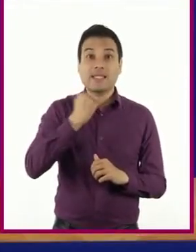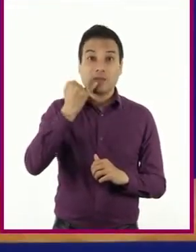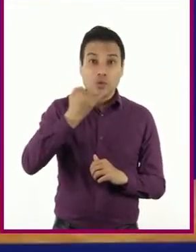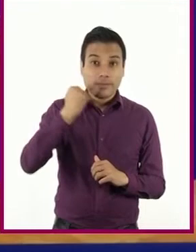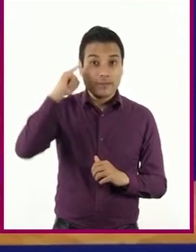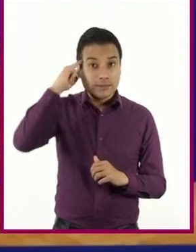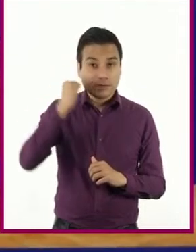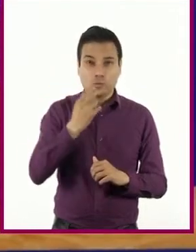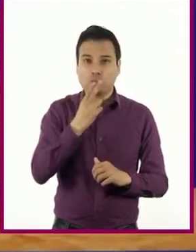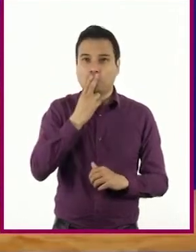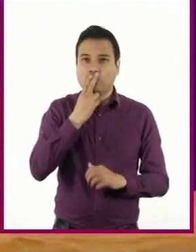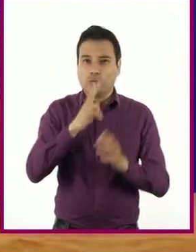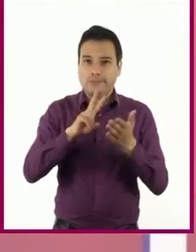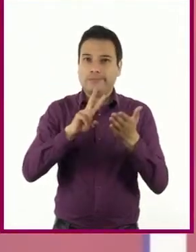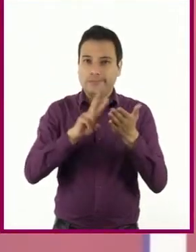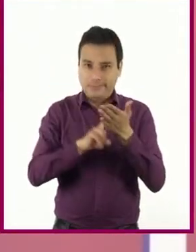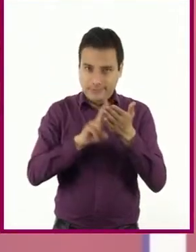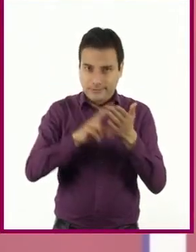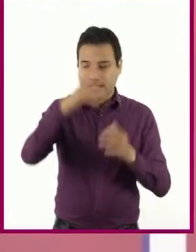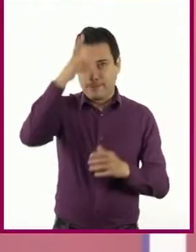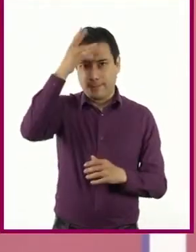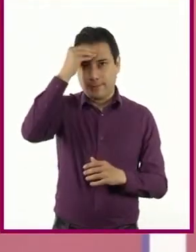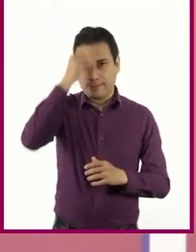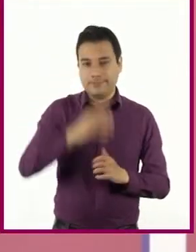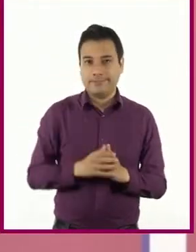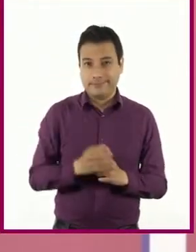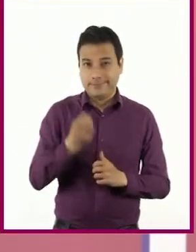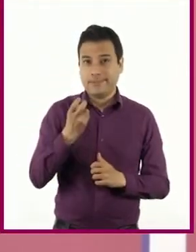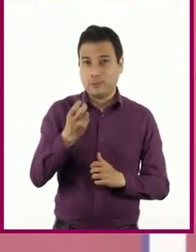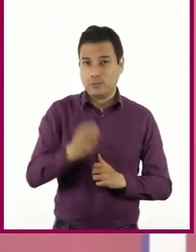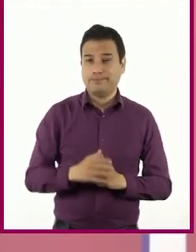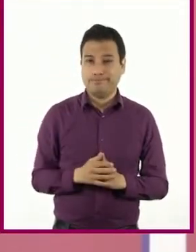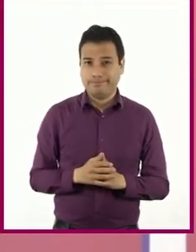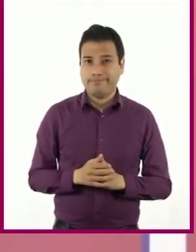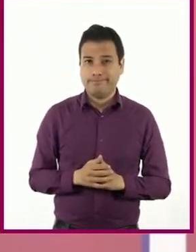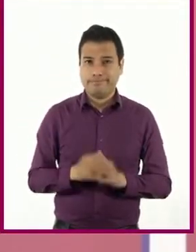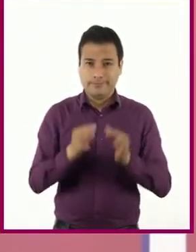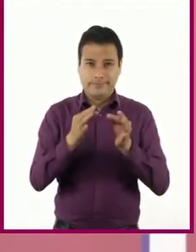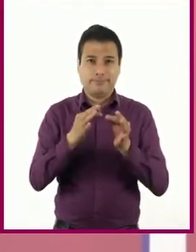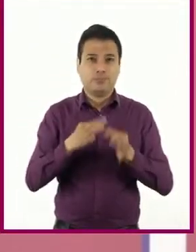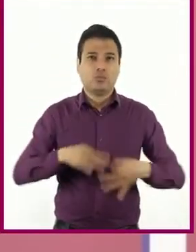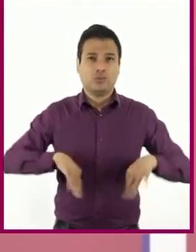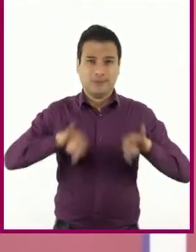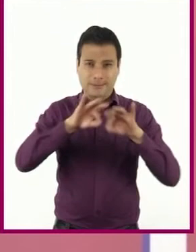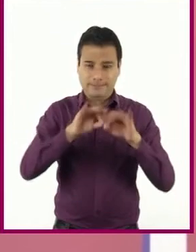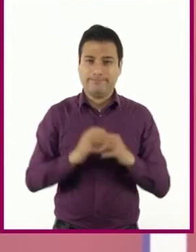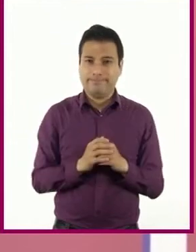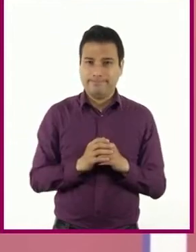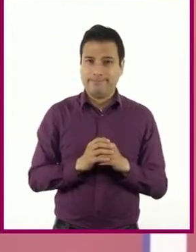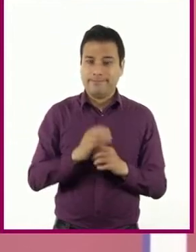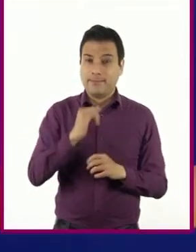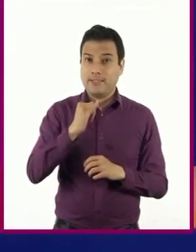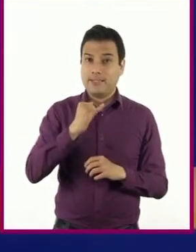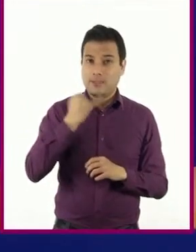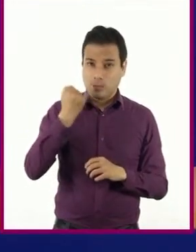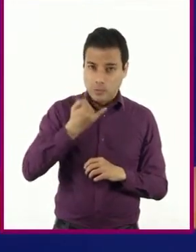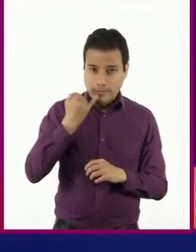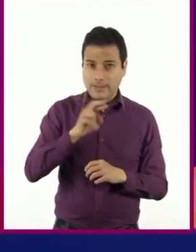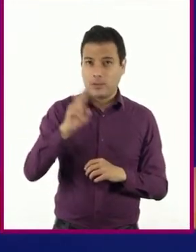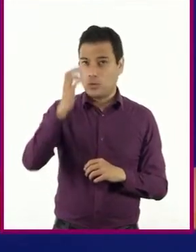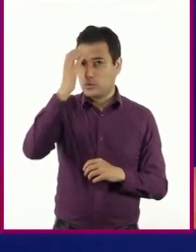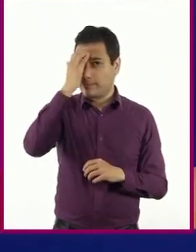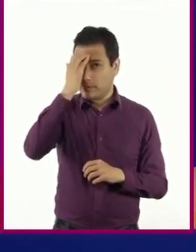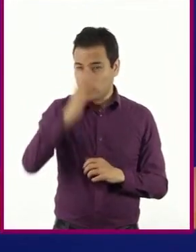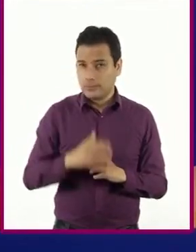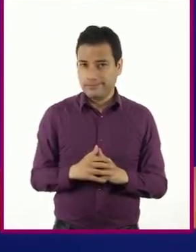preservar la diversidad de lenguas. Así es, por ello es importante promover el reconocimiento, la valoración lingüística y el